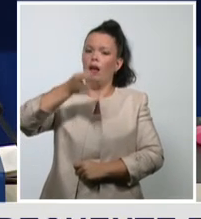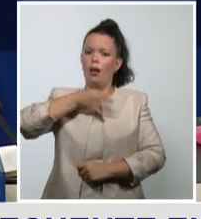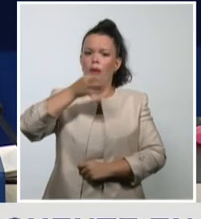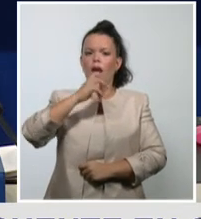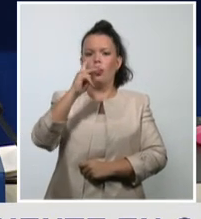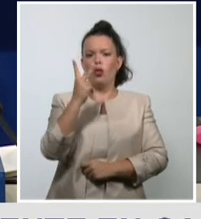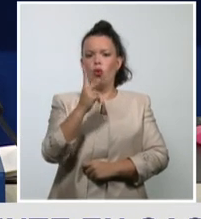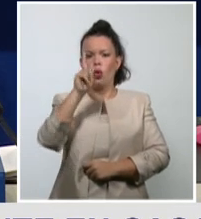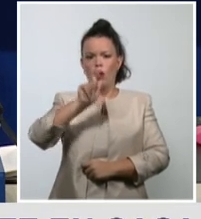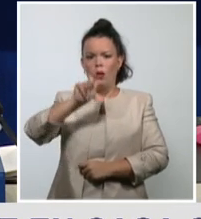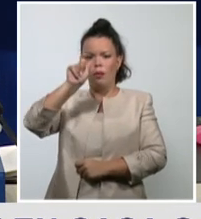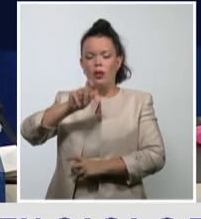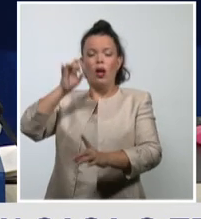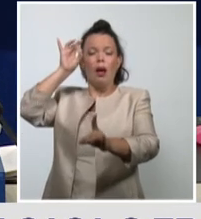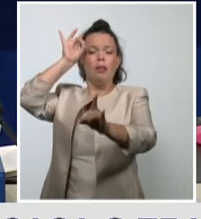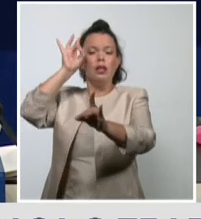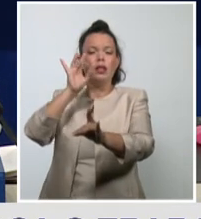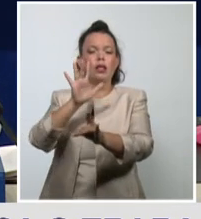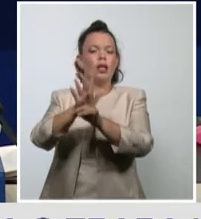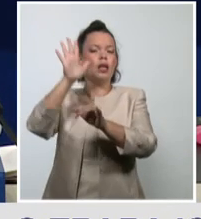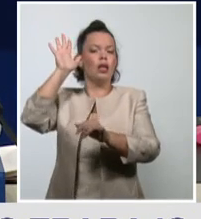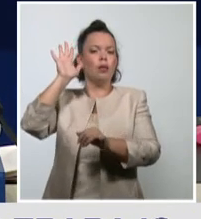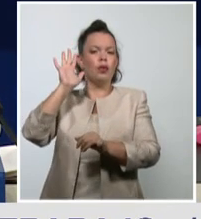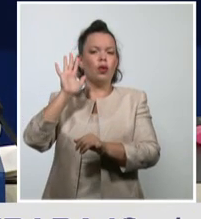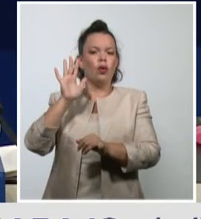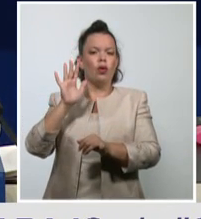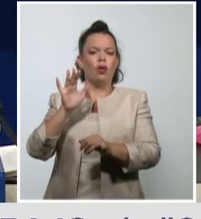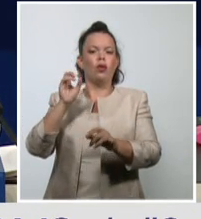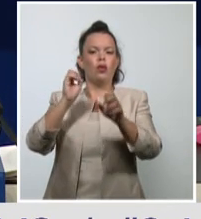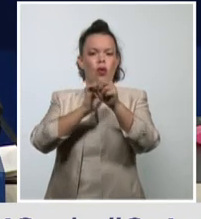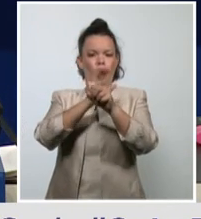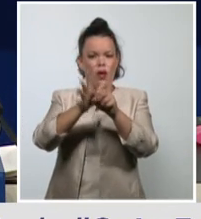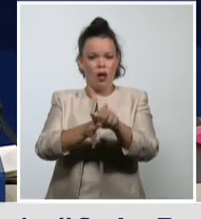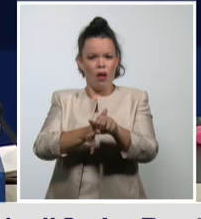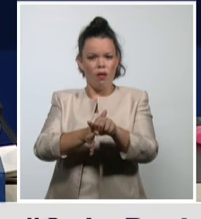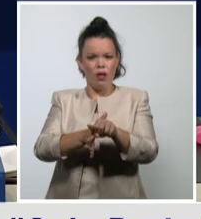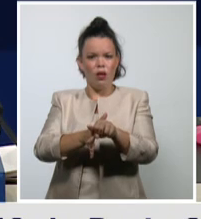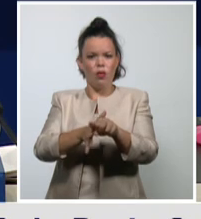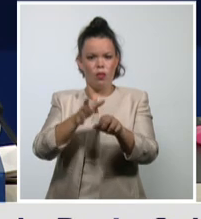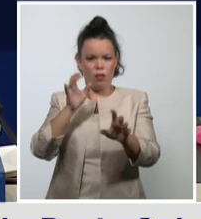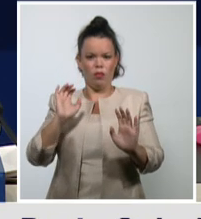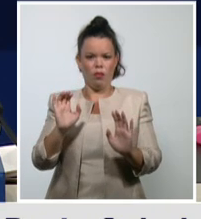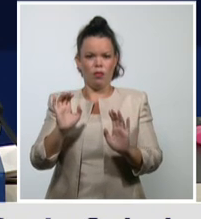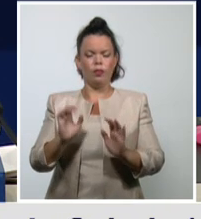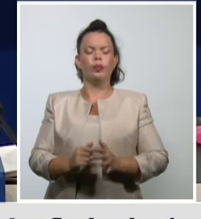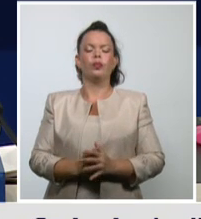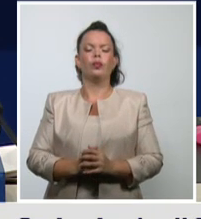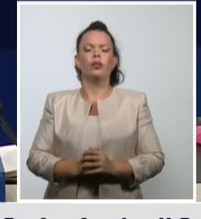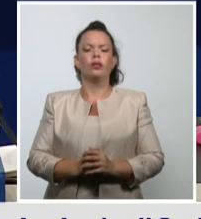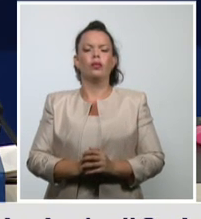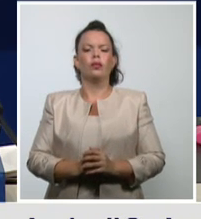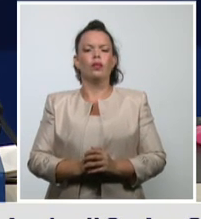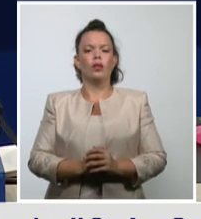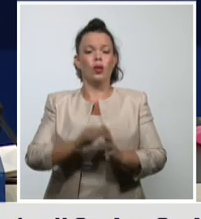al principio de la aparición de pacientes en nuestro país, y ya suman